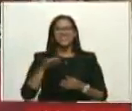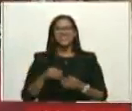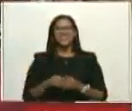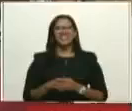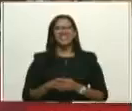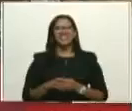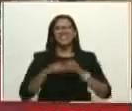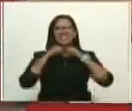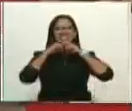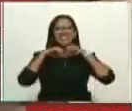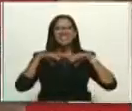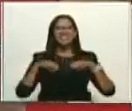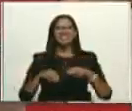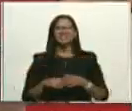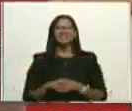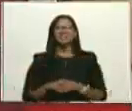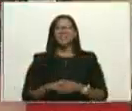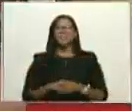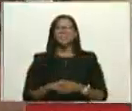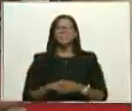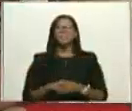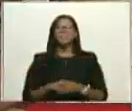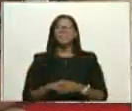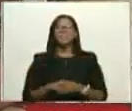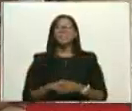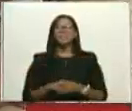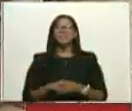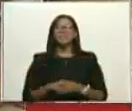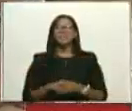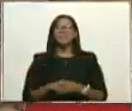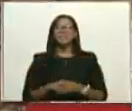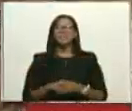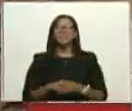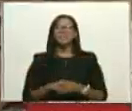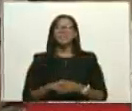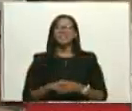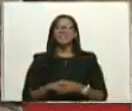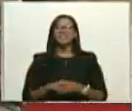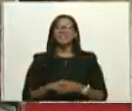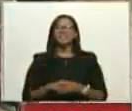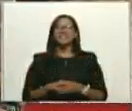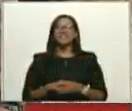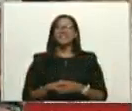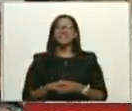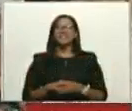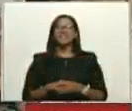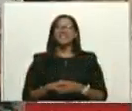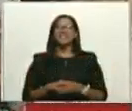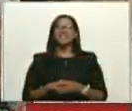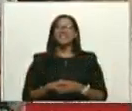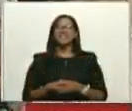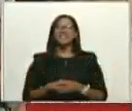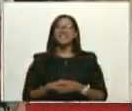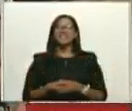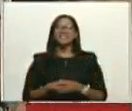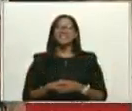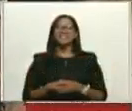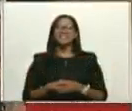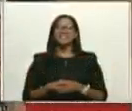Ma. Dana. Tiene cara de sueñito, vale. Mira.